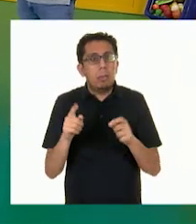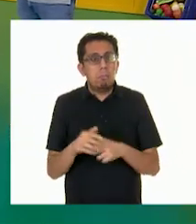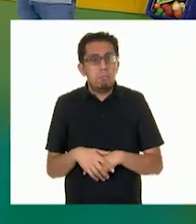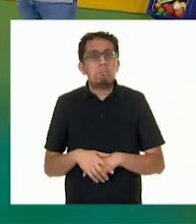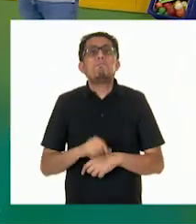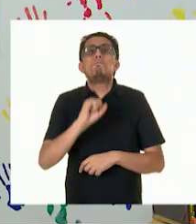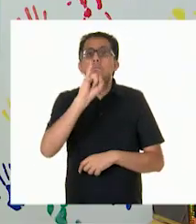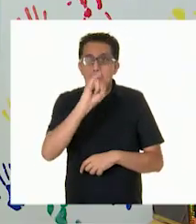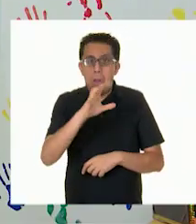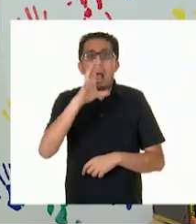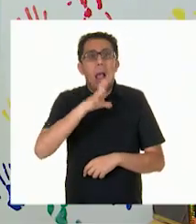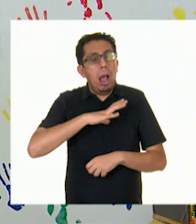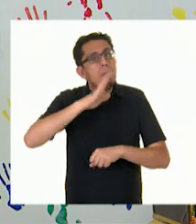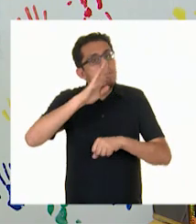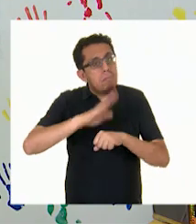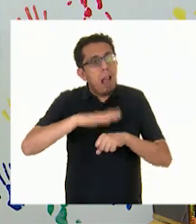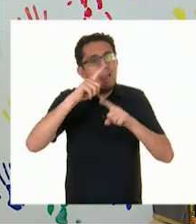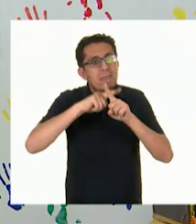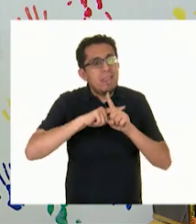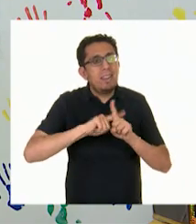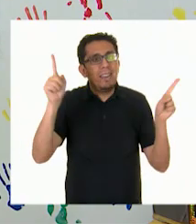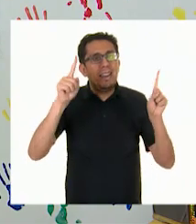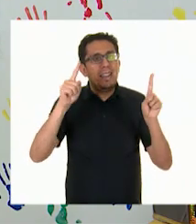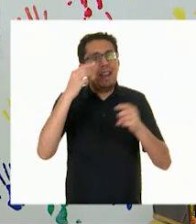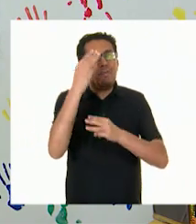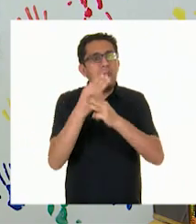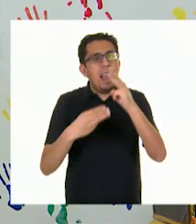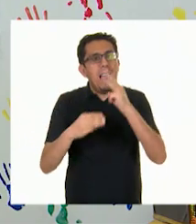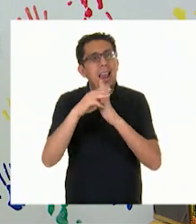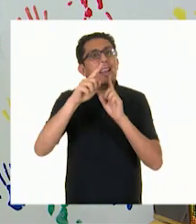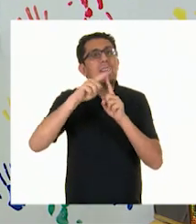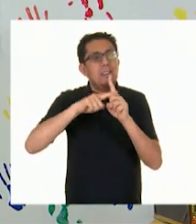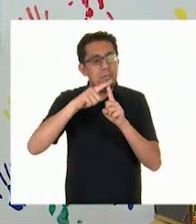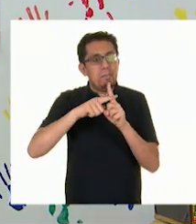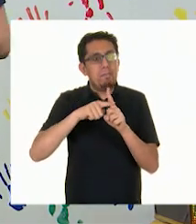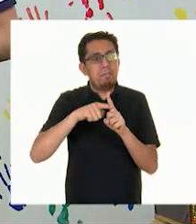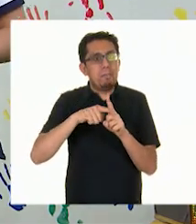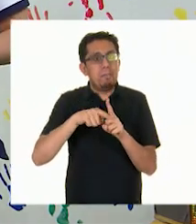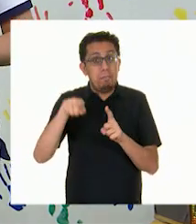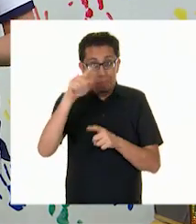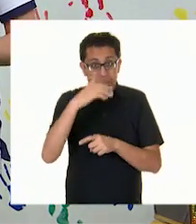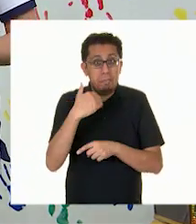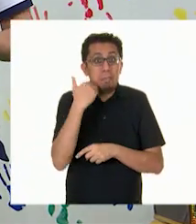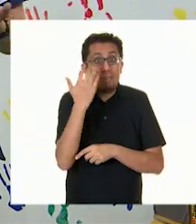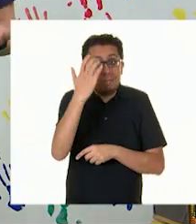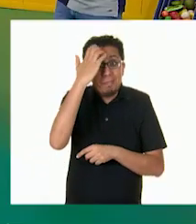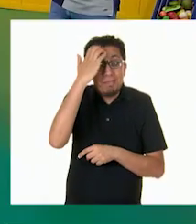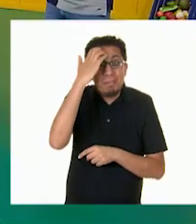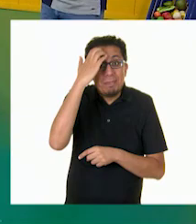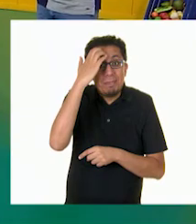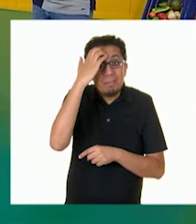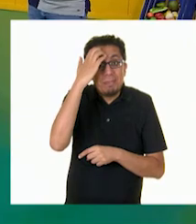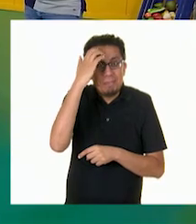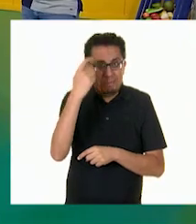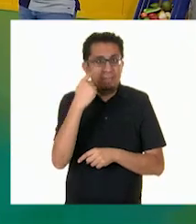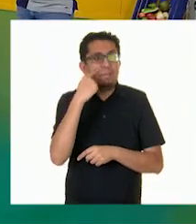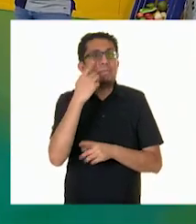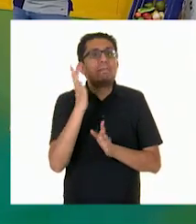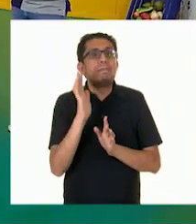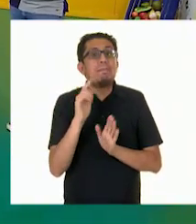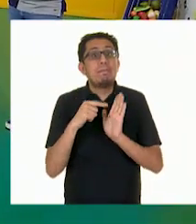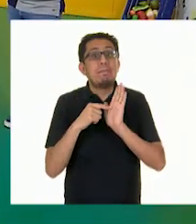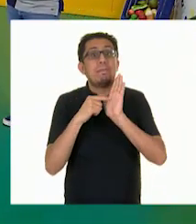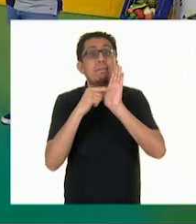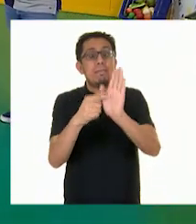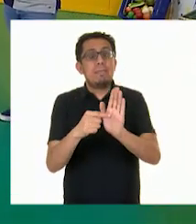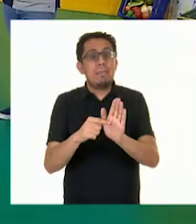sí, Pepe? ¿En Hay serio? más termómetros y tienen otras funciones. ¿Te gustaría conocer algunos? A ver, Vamos a ver una galería de